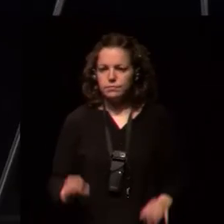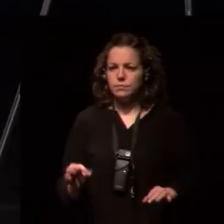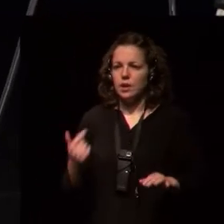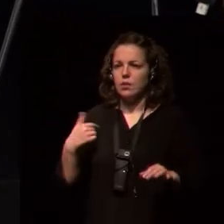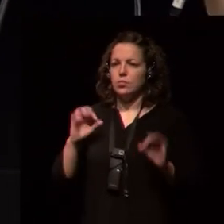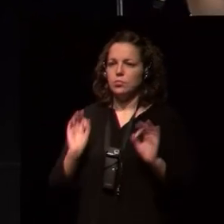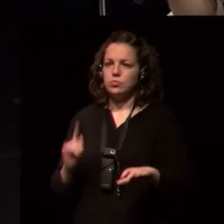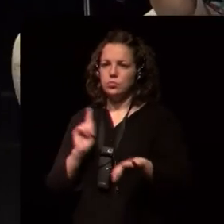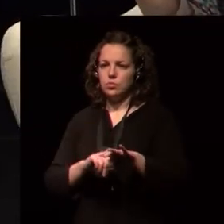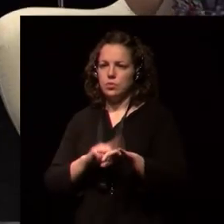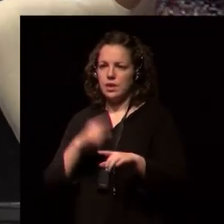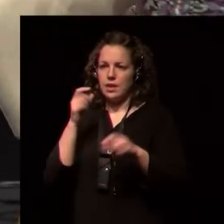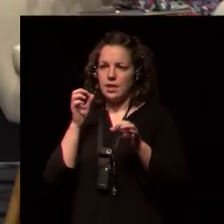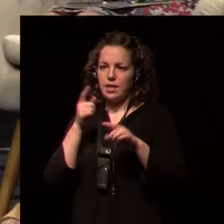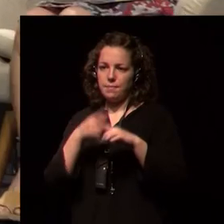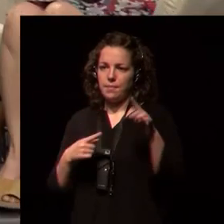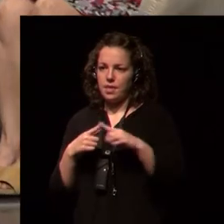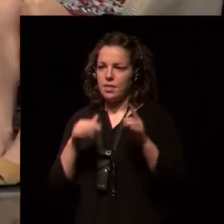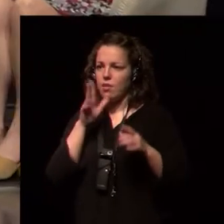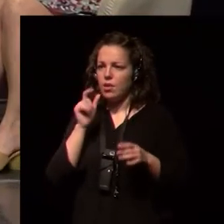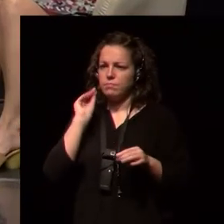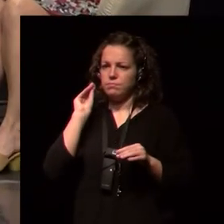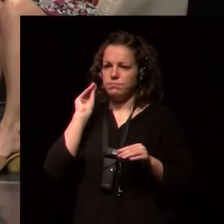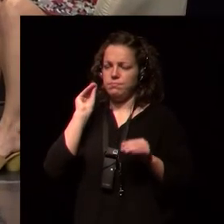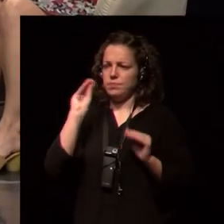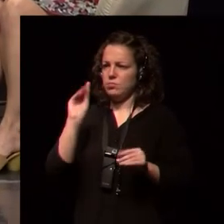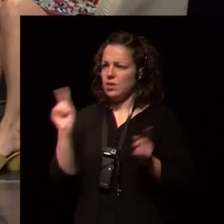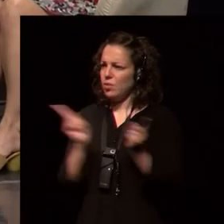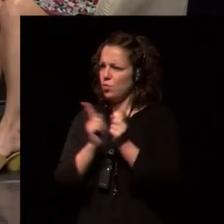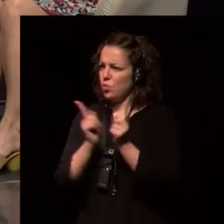y media y deberíamos de terminar. Hacemos una intervención cortita y vamos.